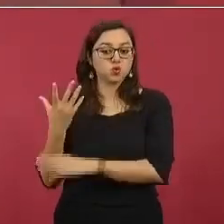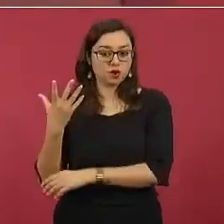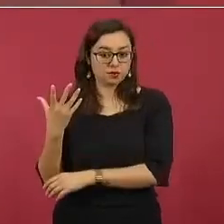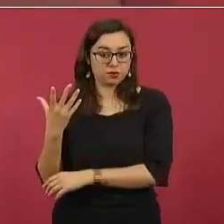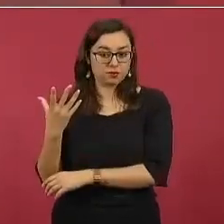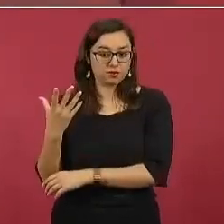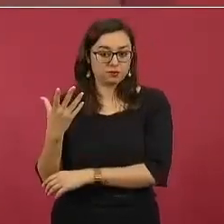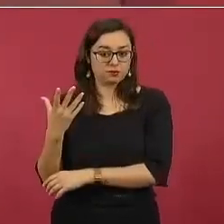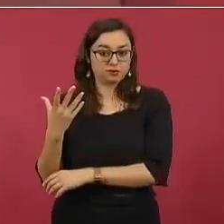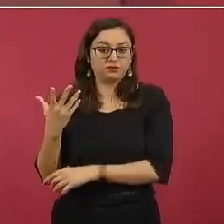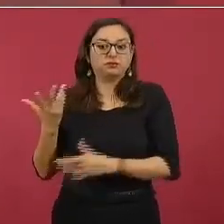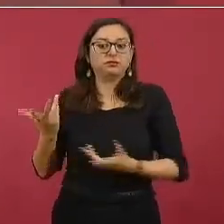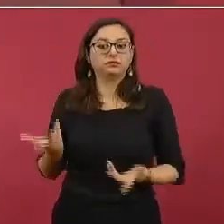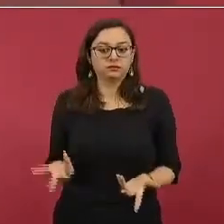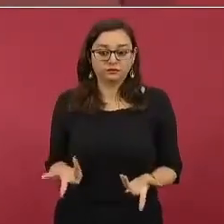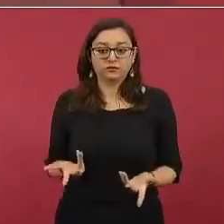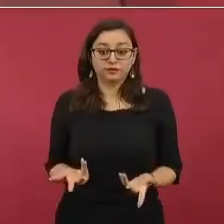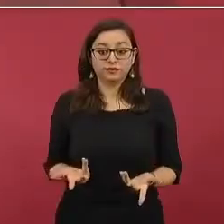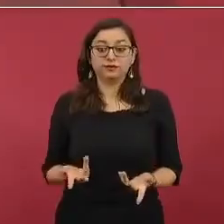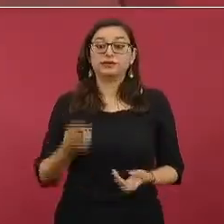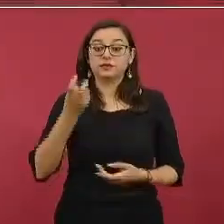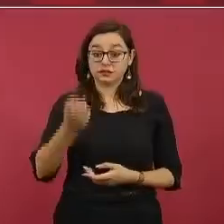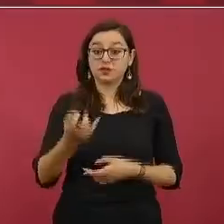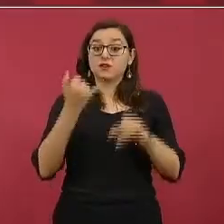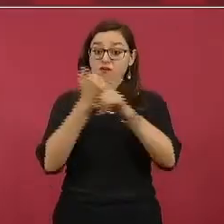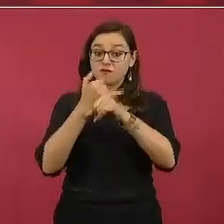Entonces, esto para información